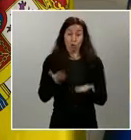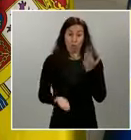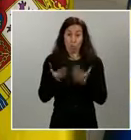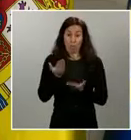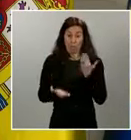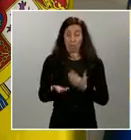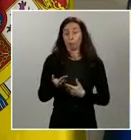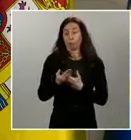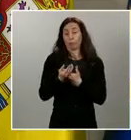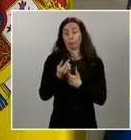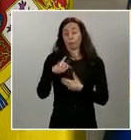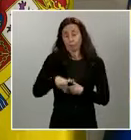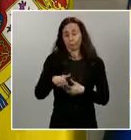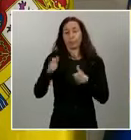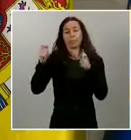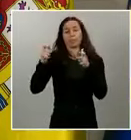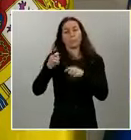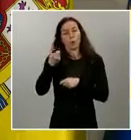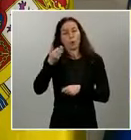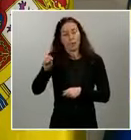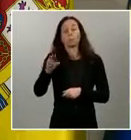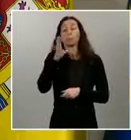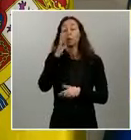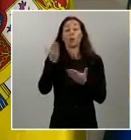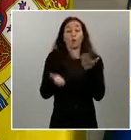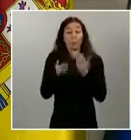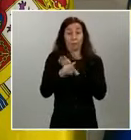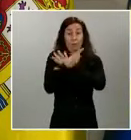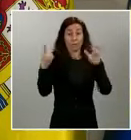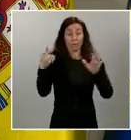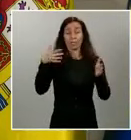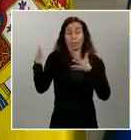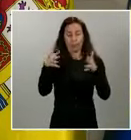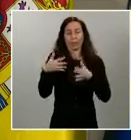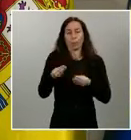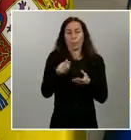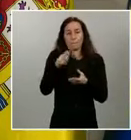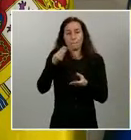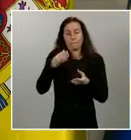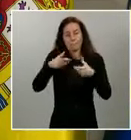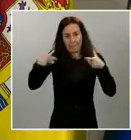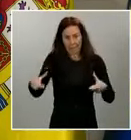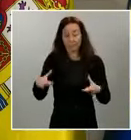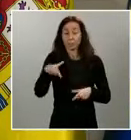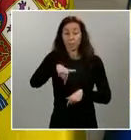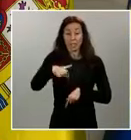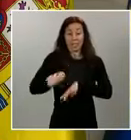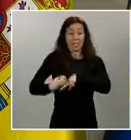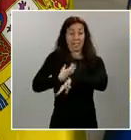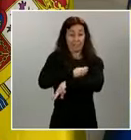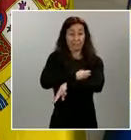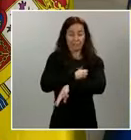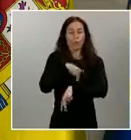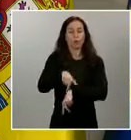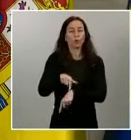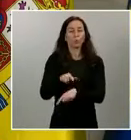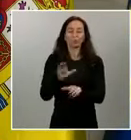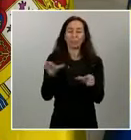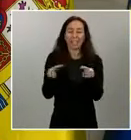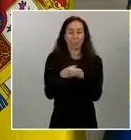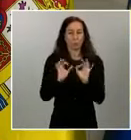marzo. Y me gustaría destacar también que Adif y Renfe han puesto hoy en marcha un dispositivo específico de refuerzo ante